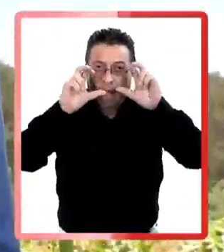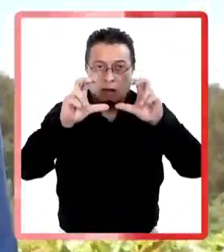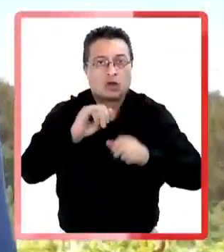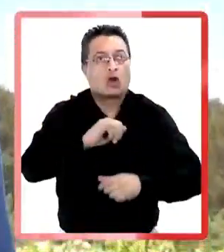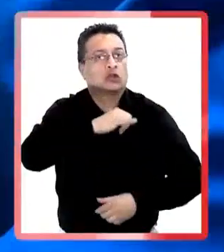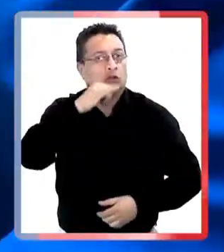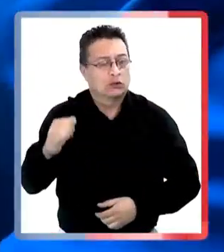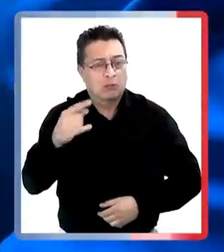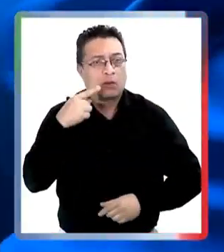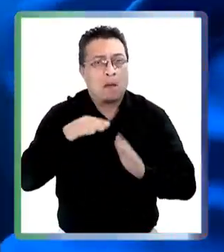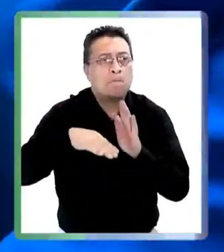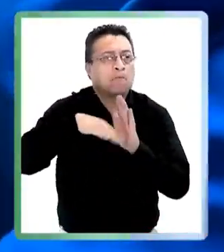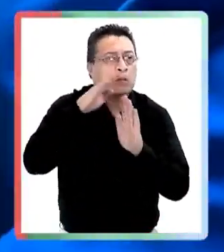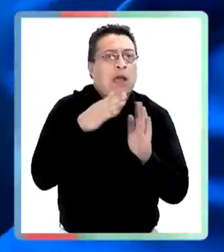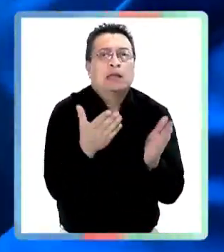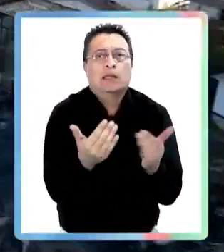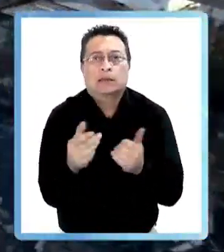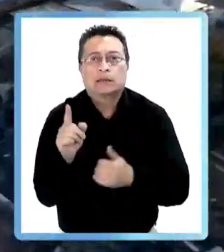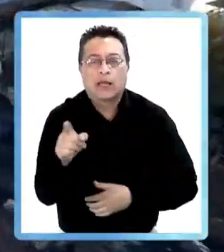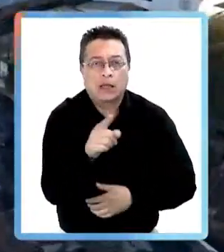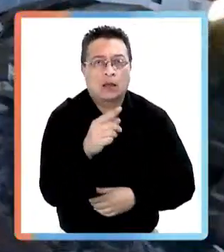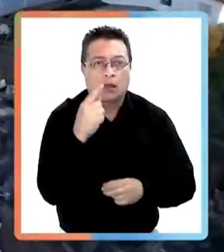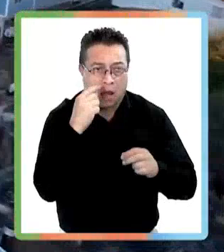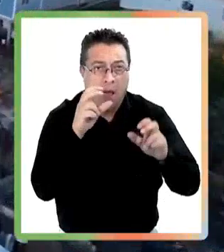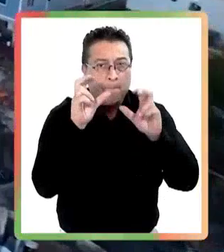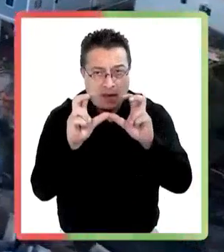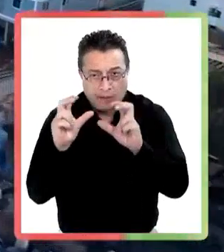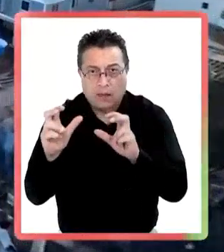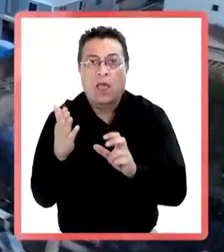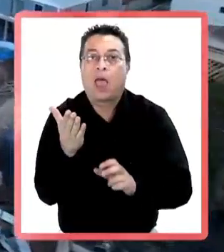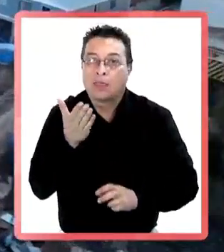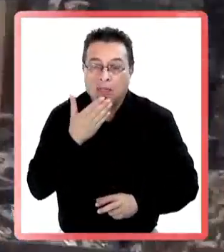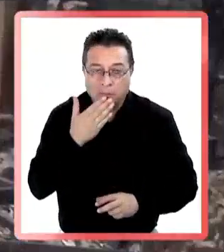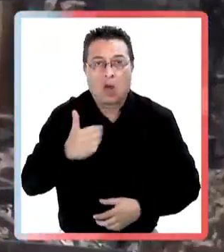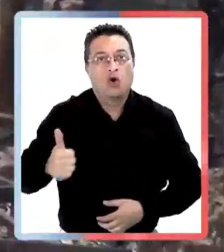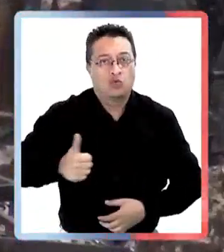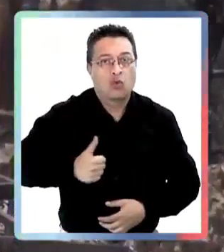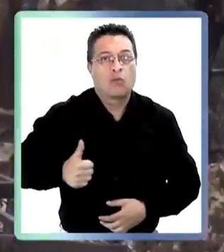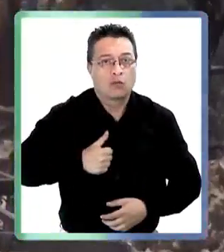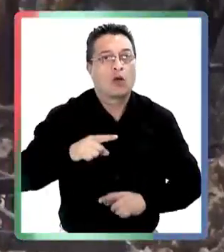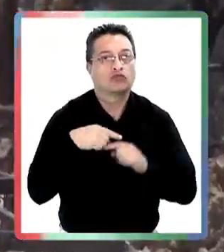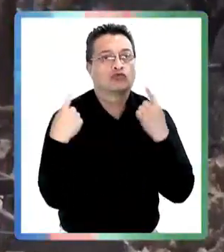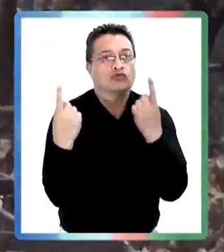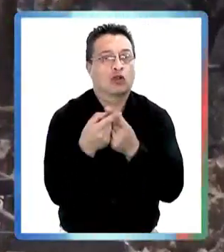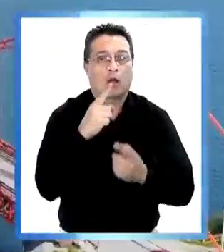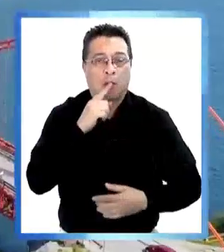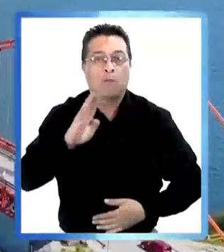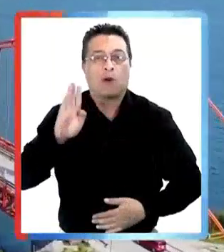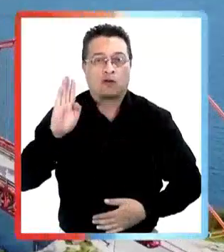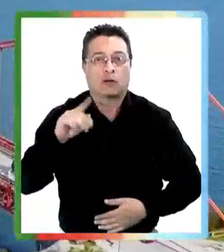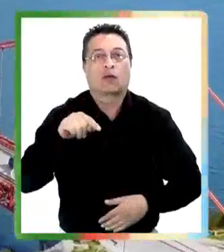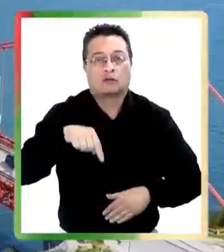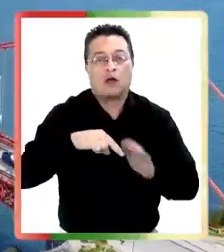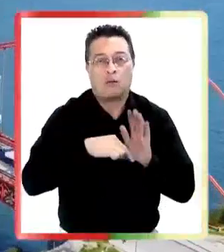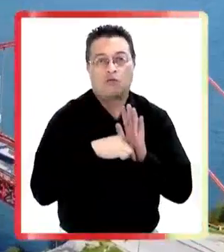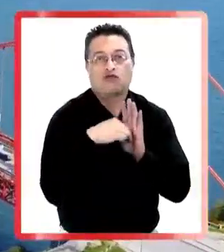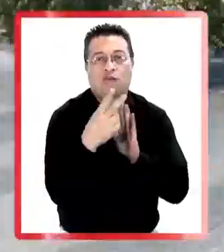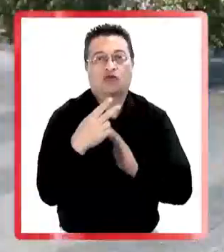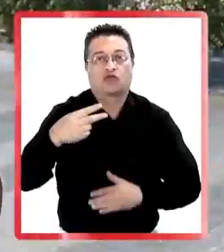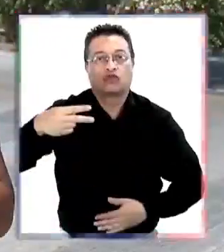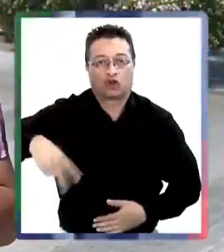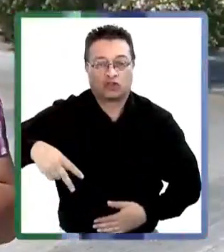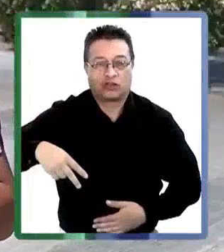a las principales necesidades y pendientes del cumplimiento de todas las promesas. En Portavoz